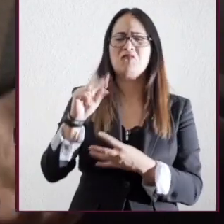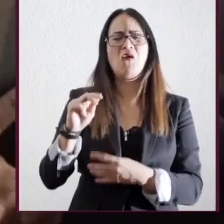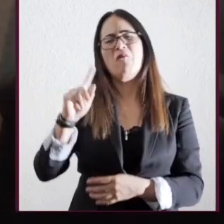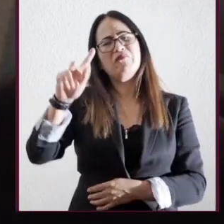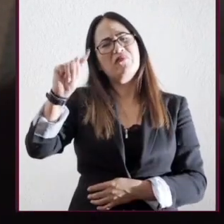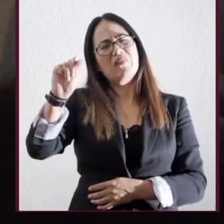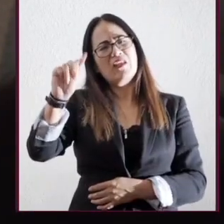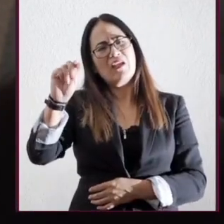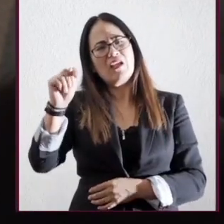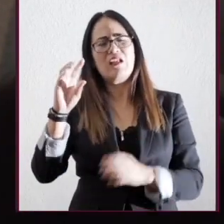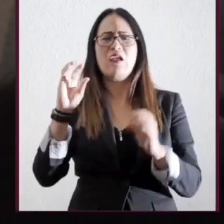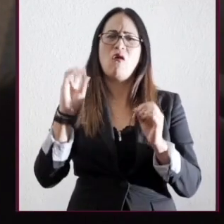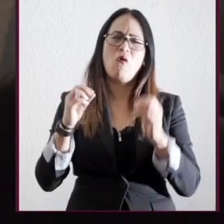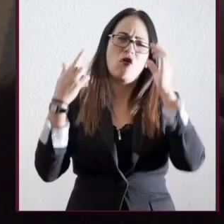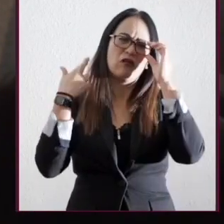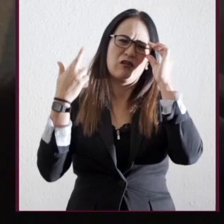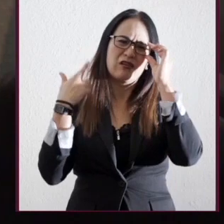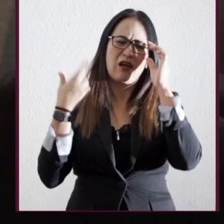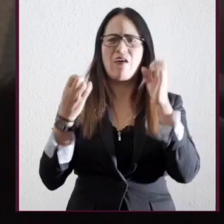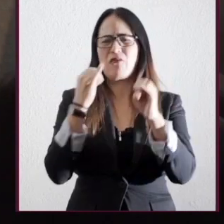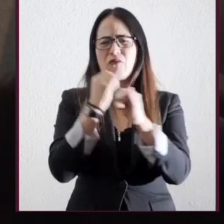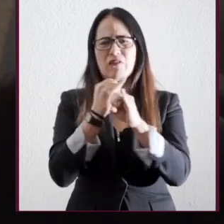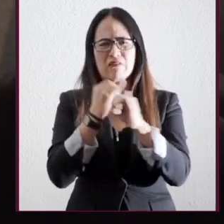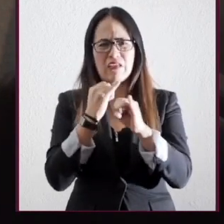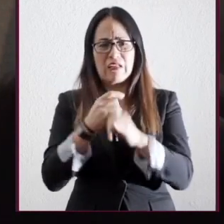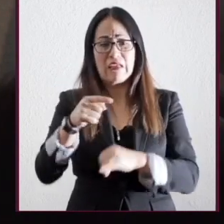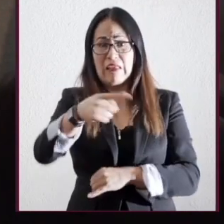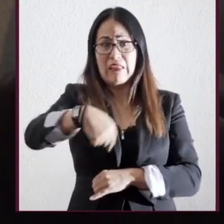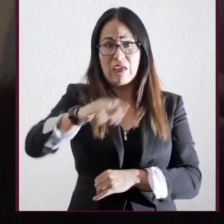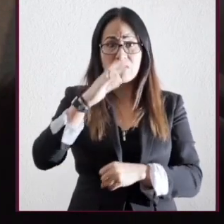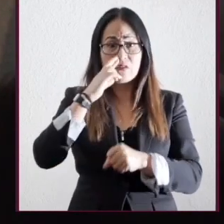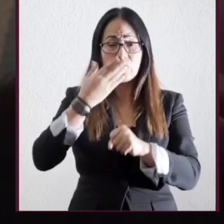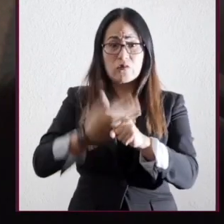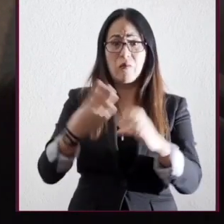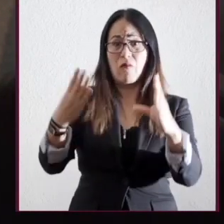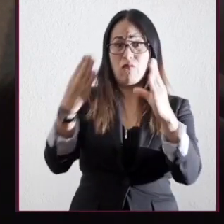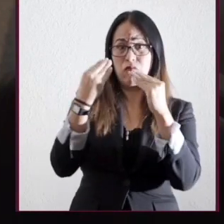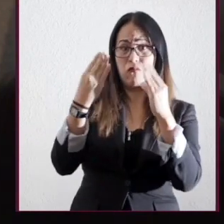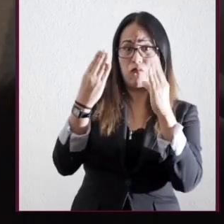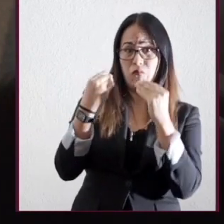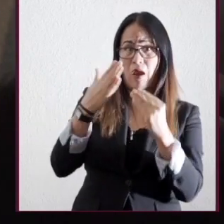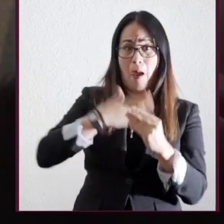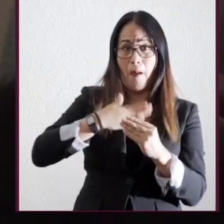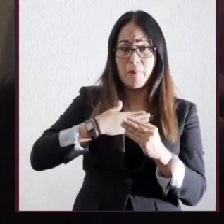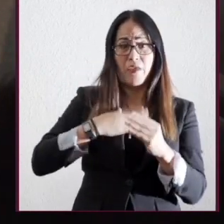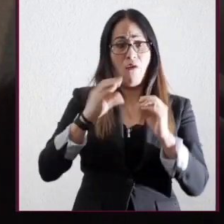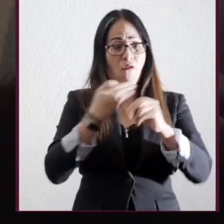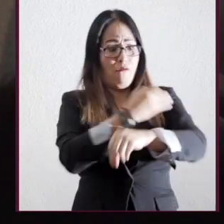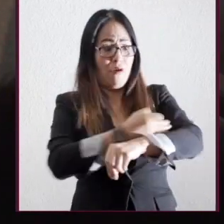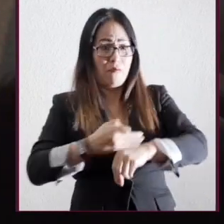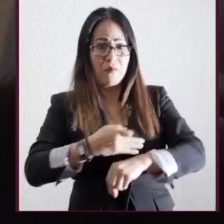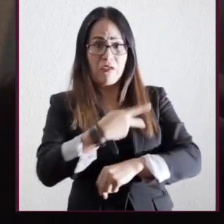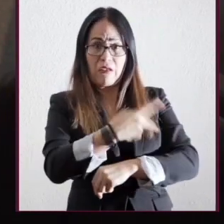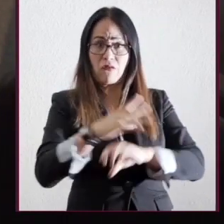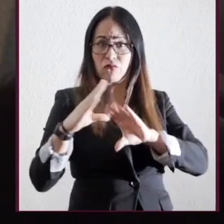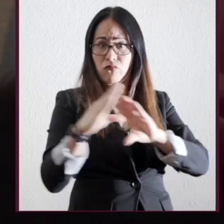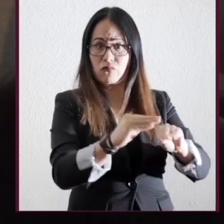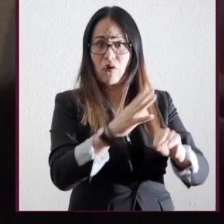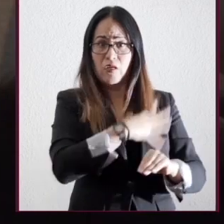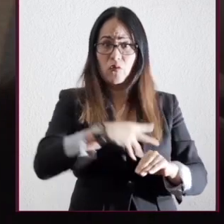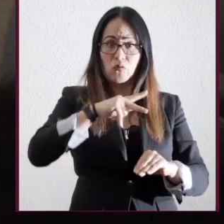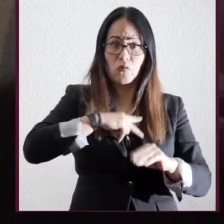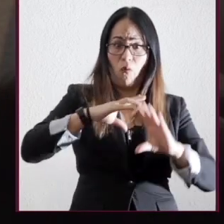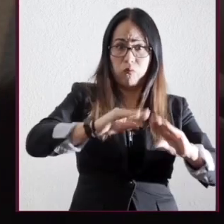o a los medios de comunicación la educación de nosotros mismos, la educación de nuestros familiares, de nuestros hijos, etc. Nosotros tenemos una